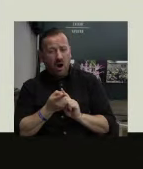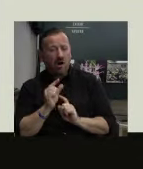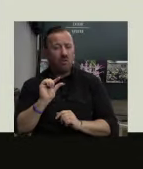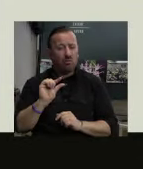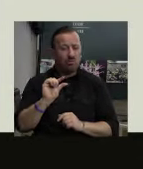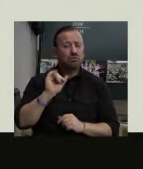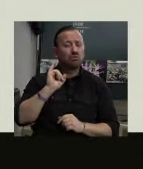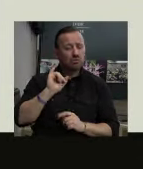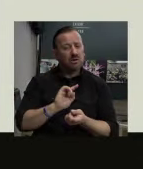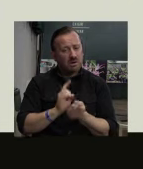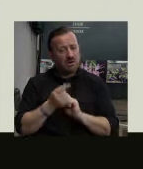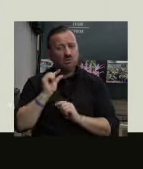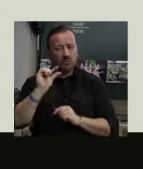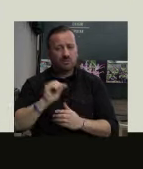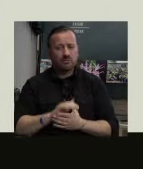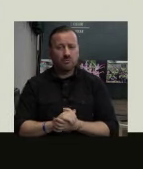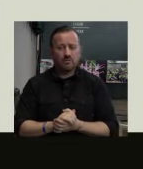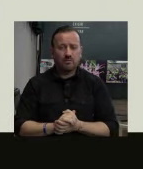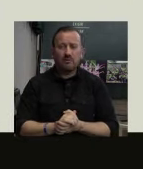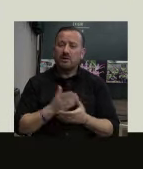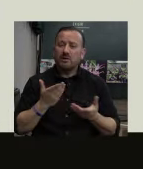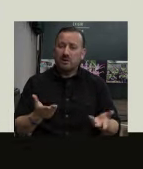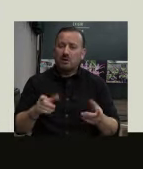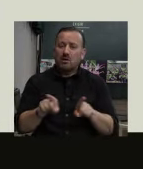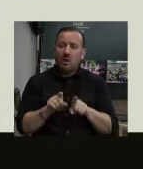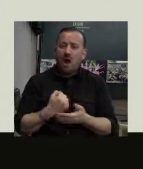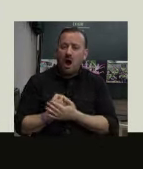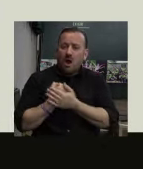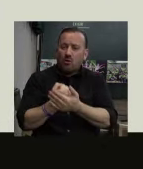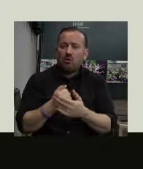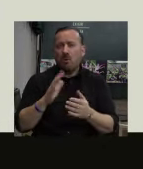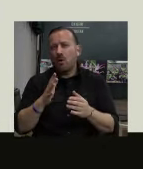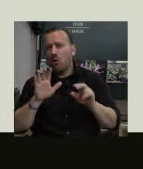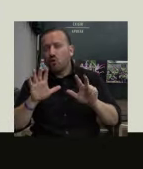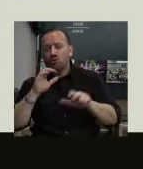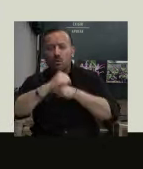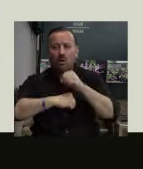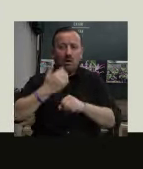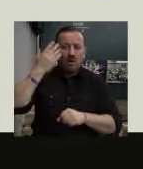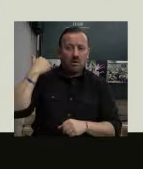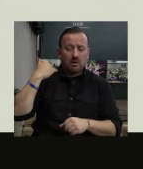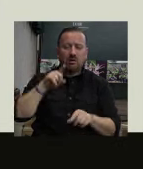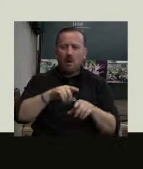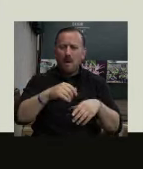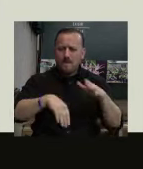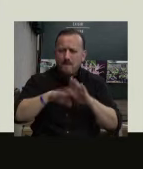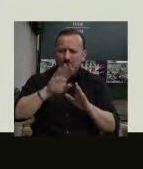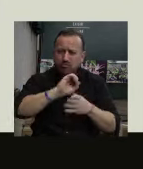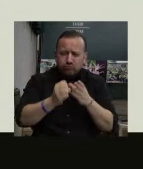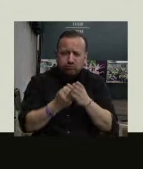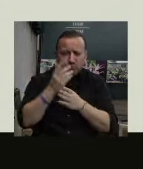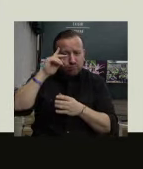ha cambiado Y eso permitió que hace unos 8 años también fuera la más innovadora y no por